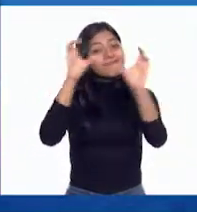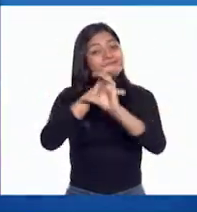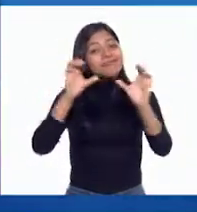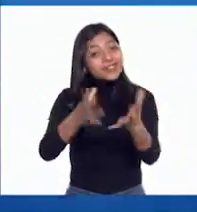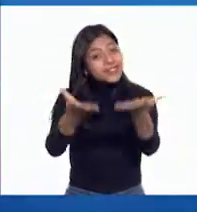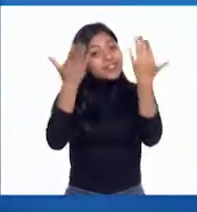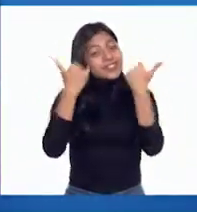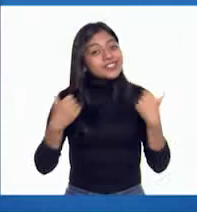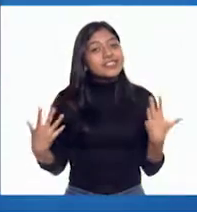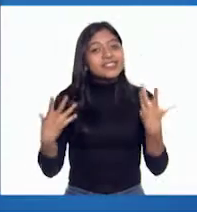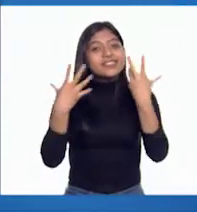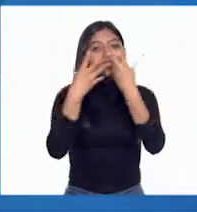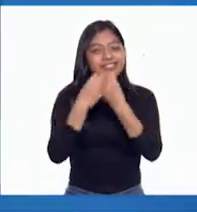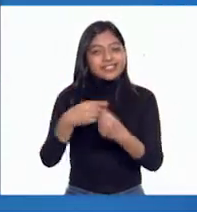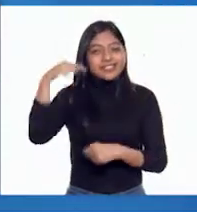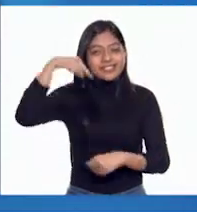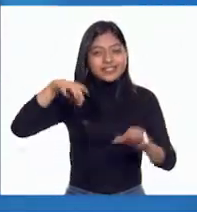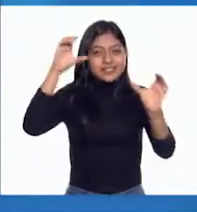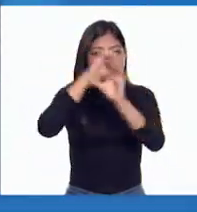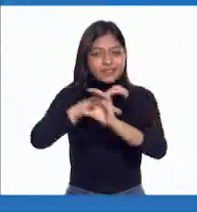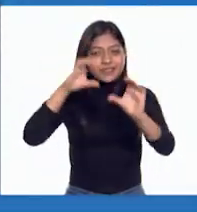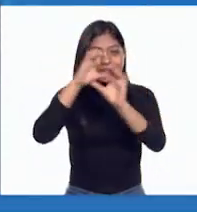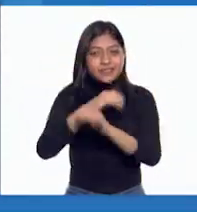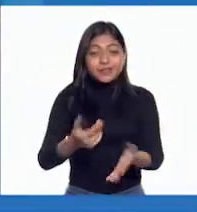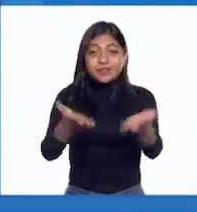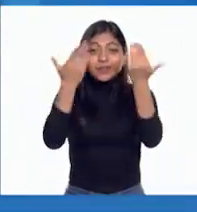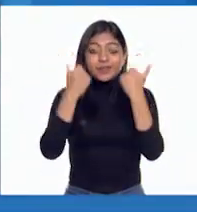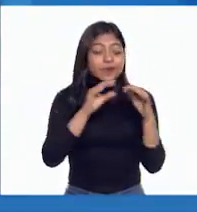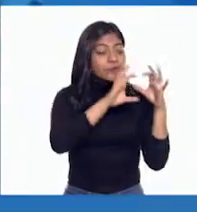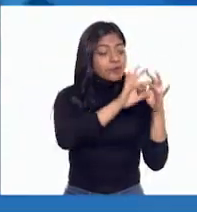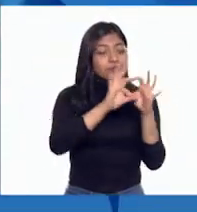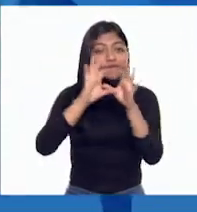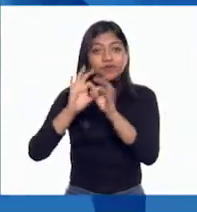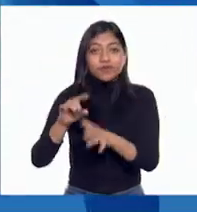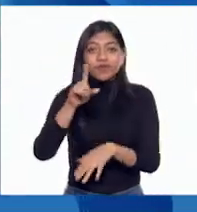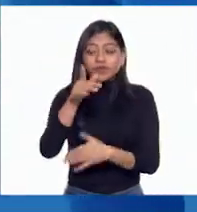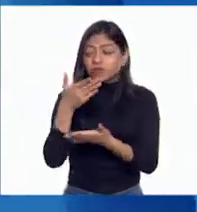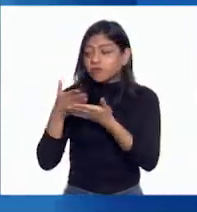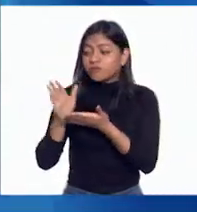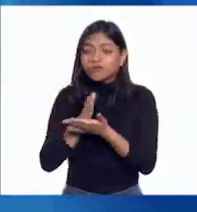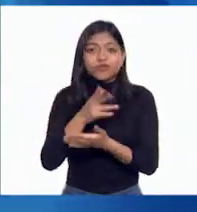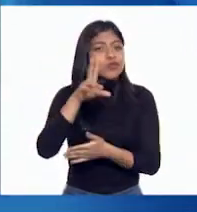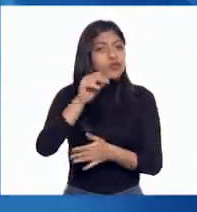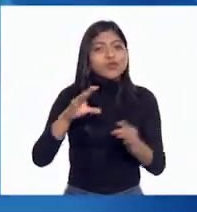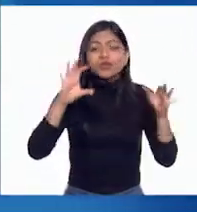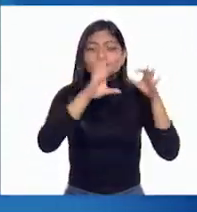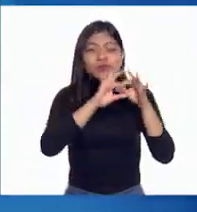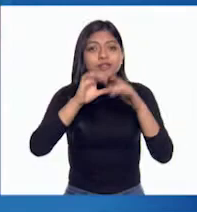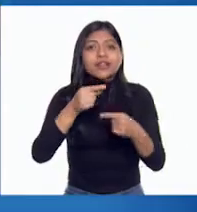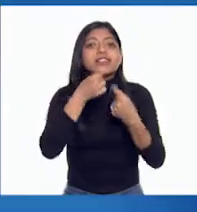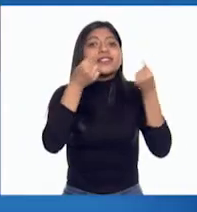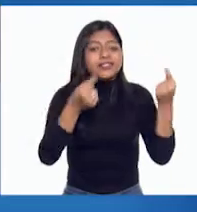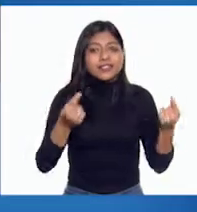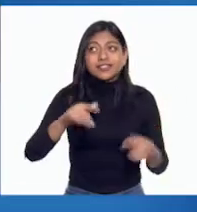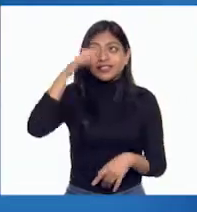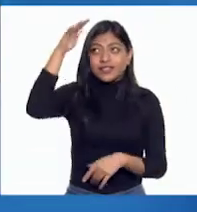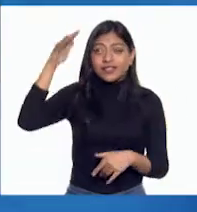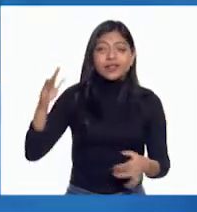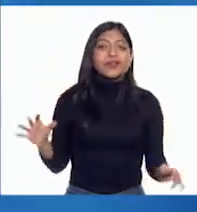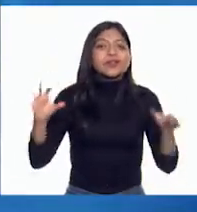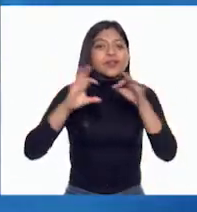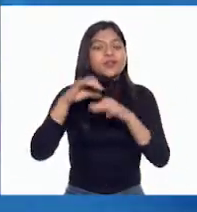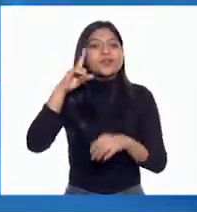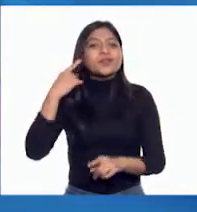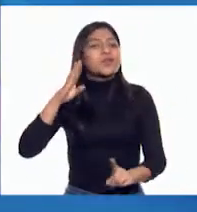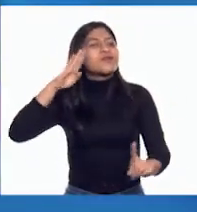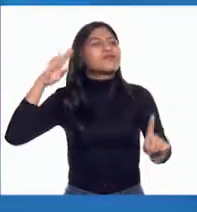Cantemos juntos esta canción, todos unidos sin distinción, chicos y grandes.